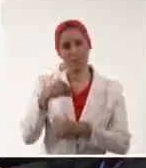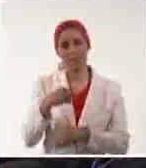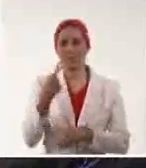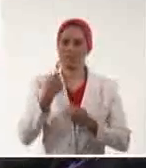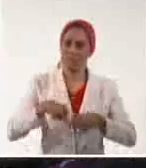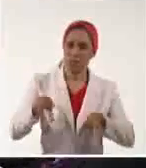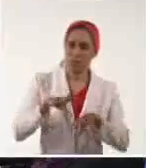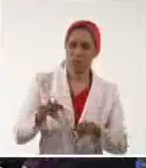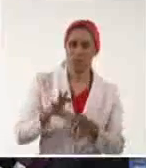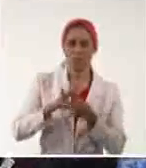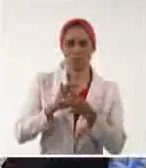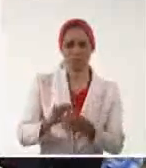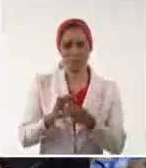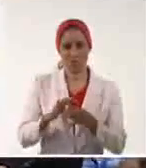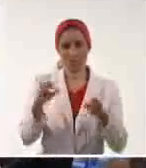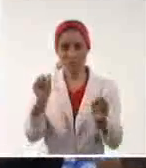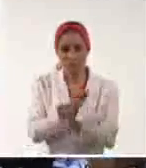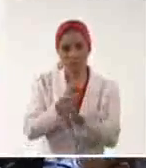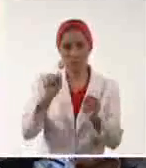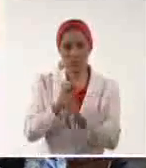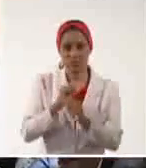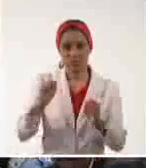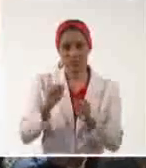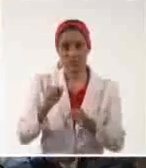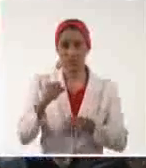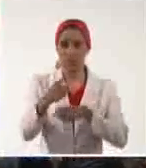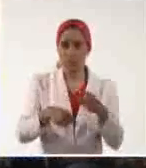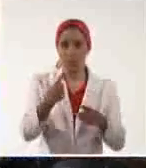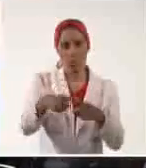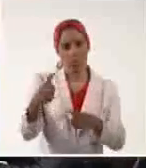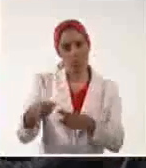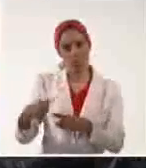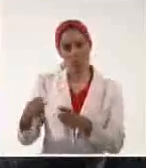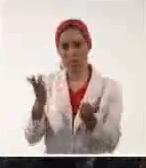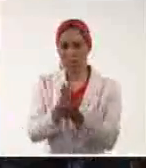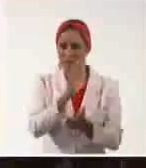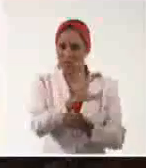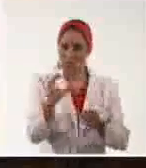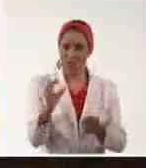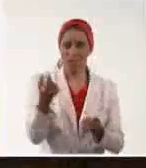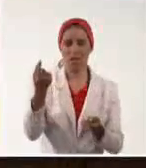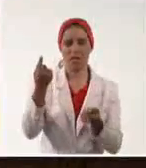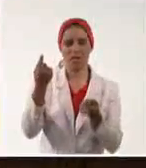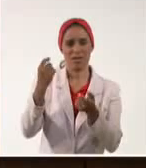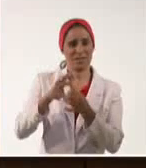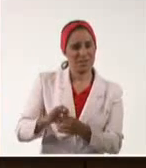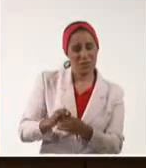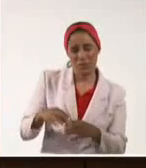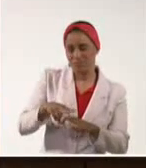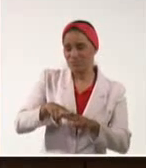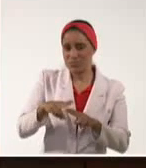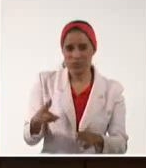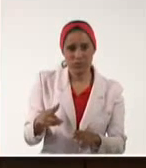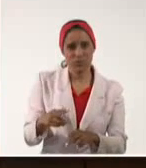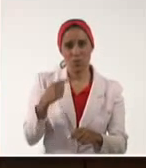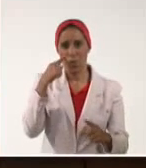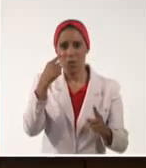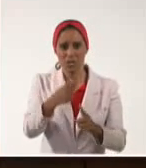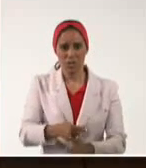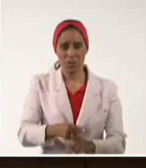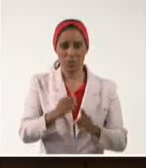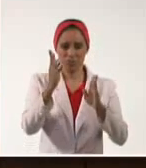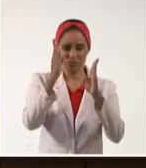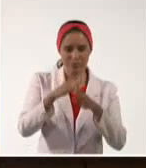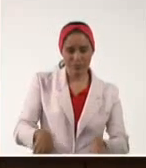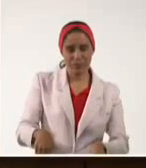mientras las bombas sionistas caen sobre barrios, escuelas y hospitales con el criminal propósito de exterminar a